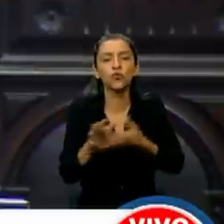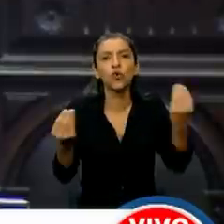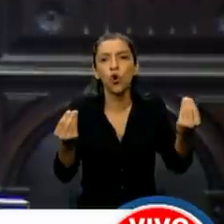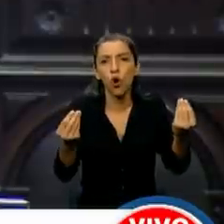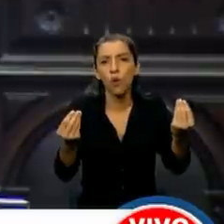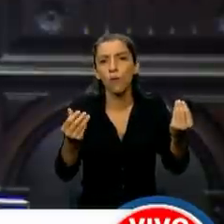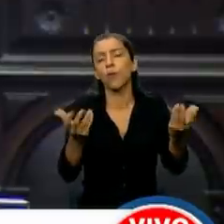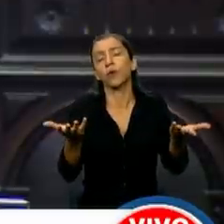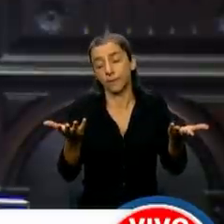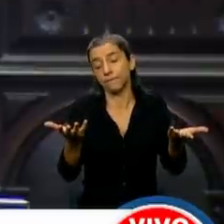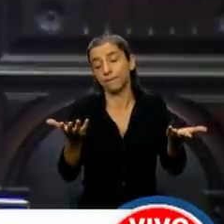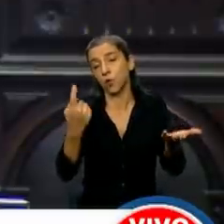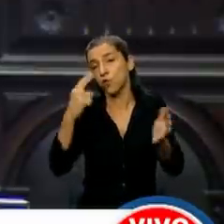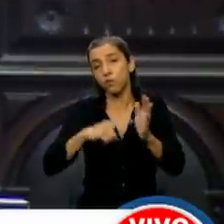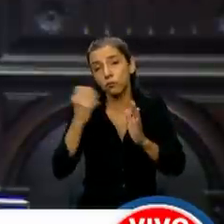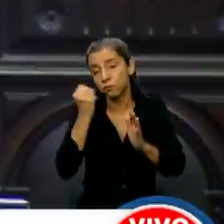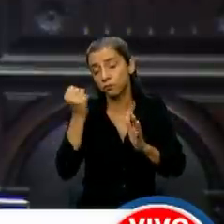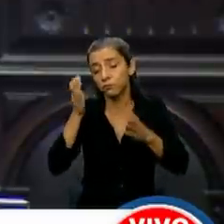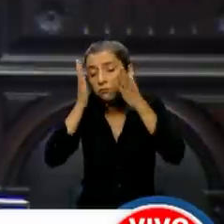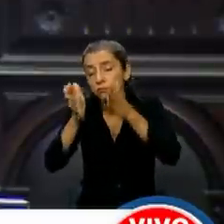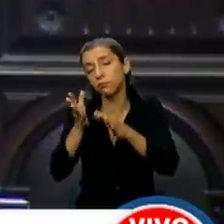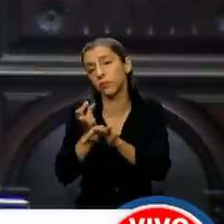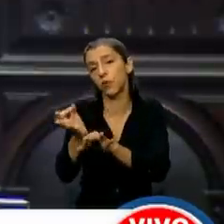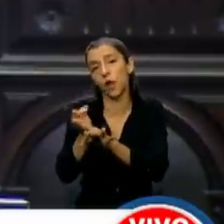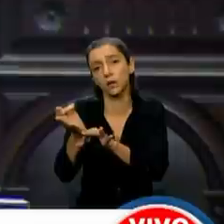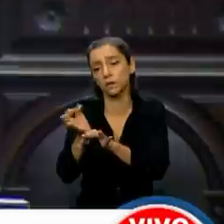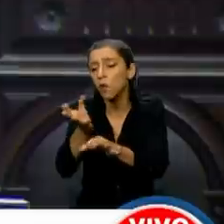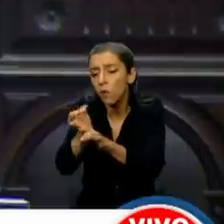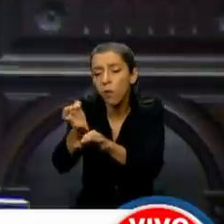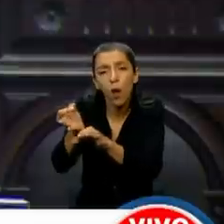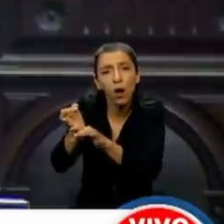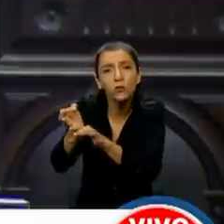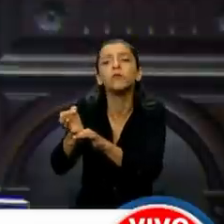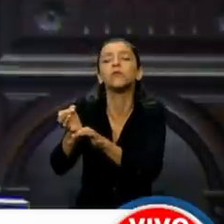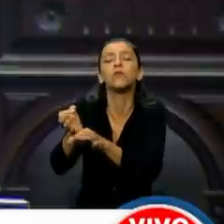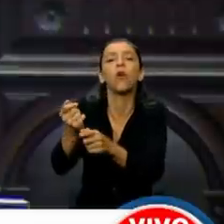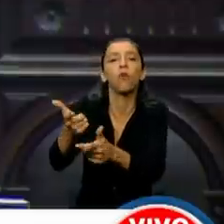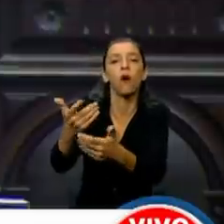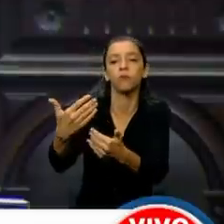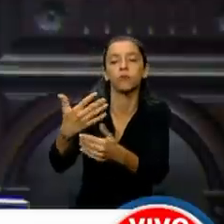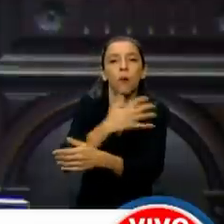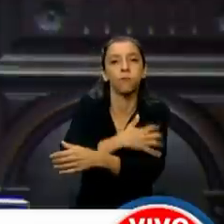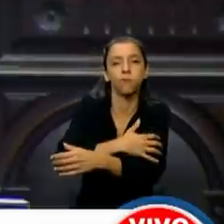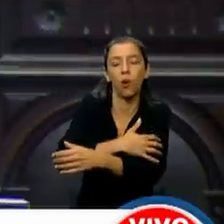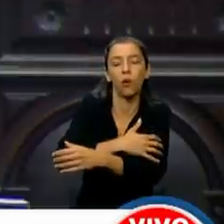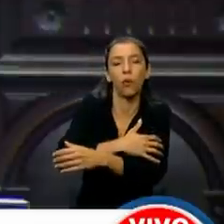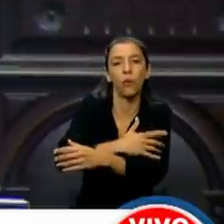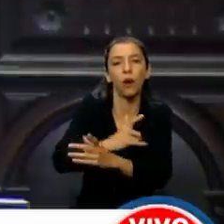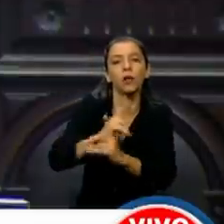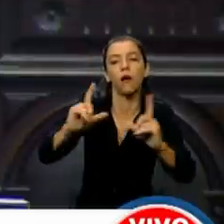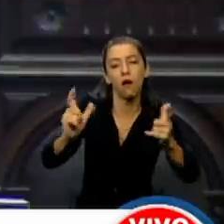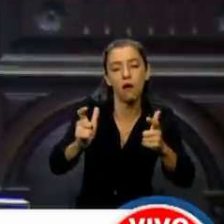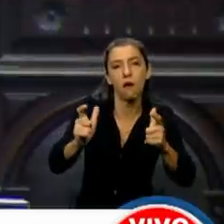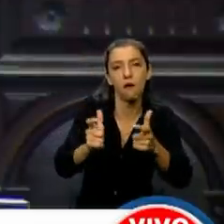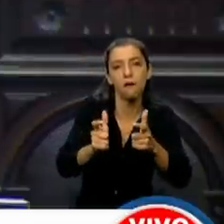educación que es un punto principal para salir de la pobreza otro punto principal para salir de la pobreza